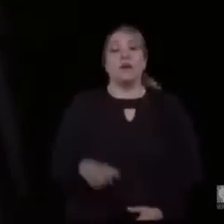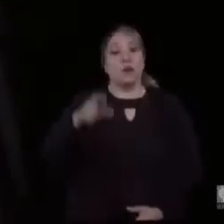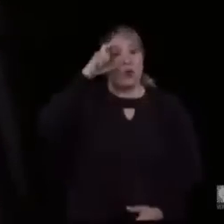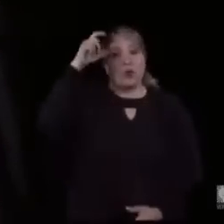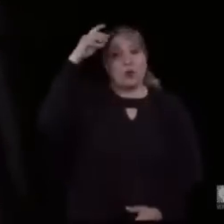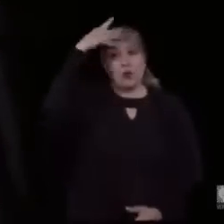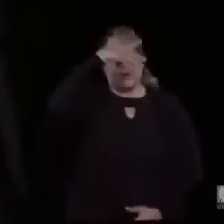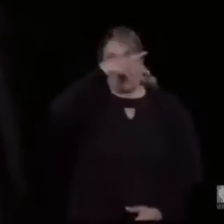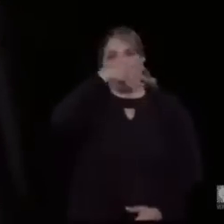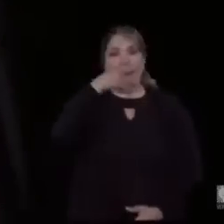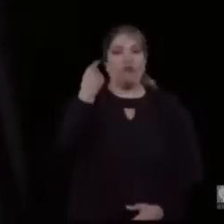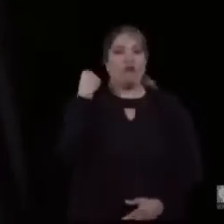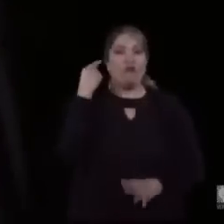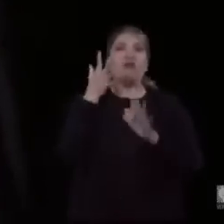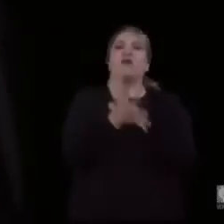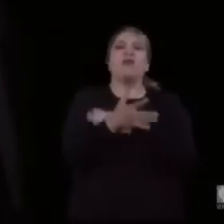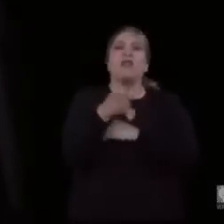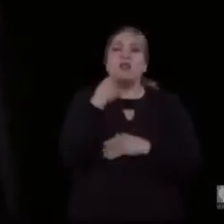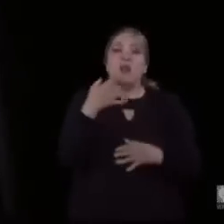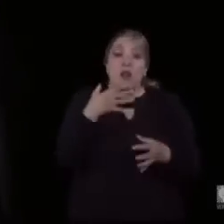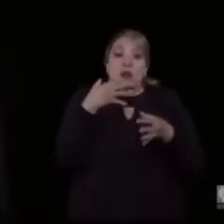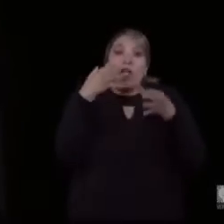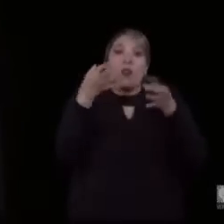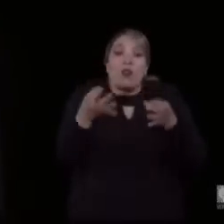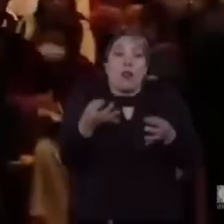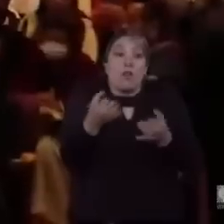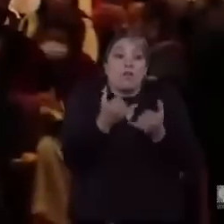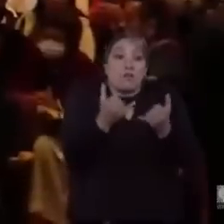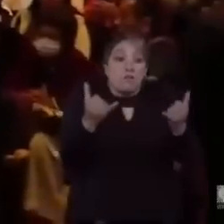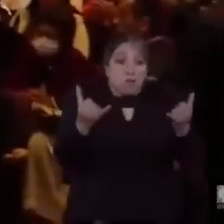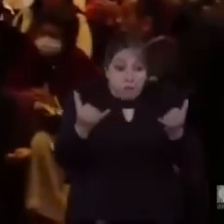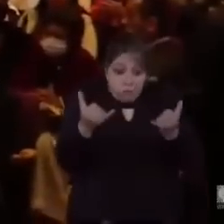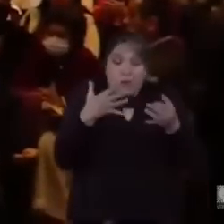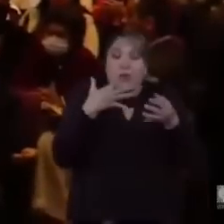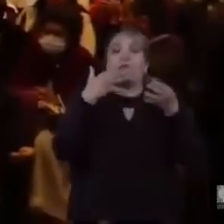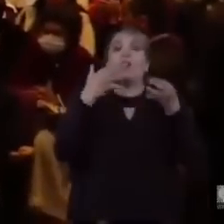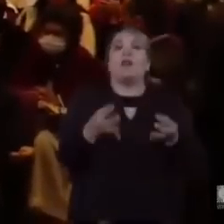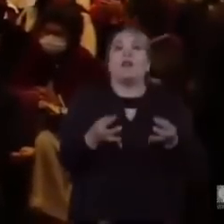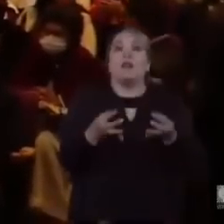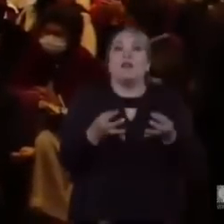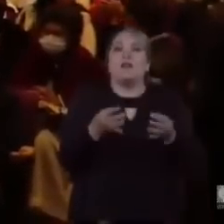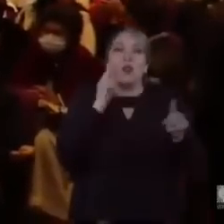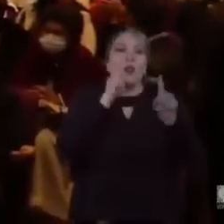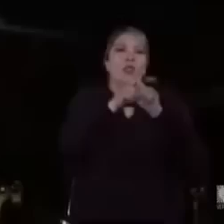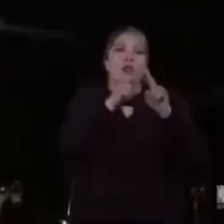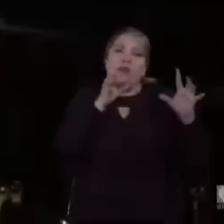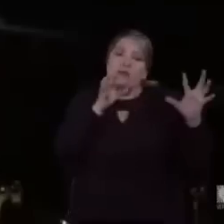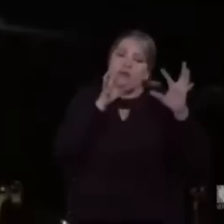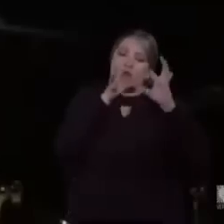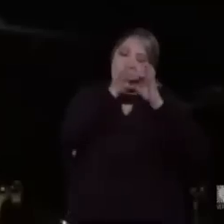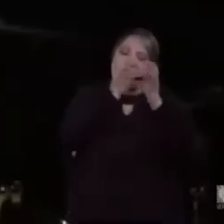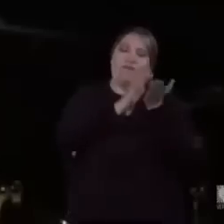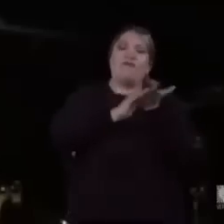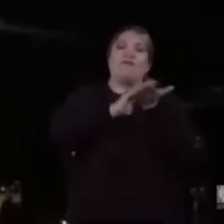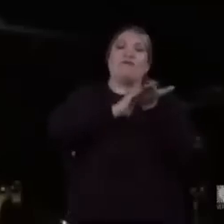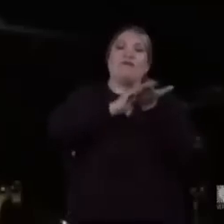Gustavo Petro. Que la verdad fuerte y audaz que ustedes entregan nos lleve a la